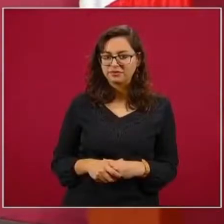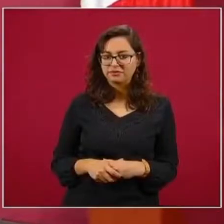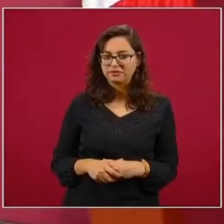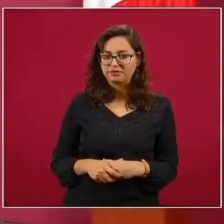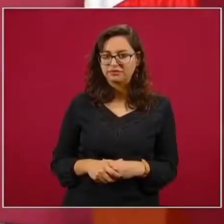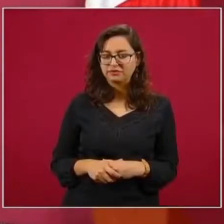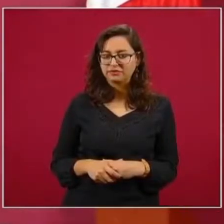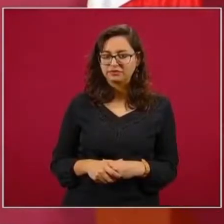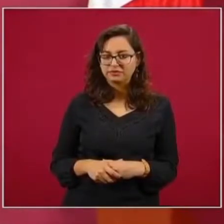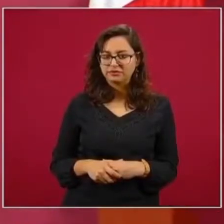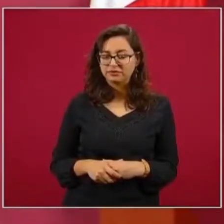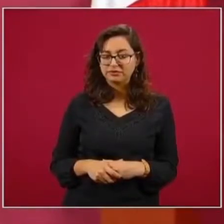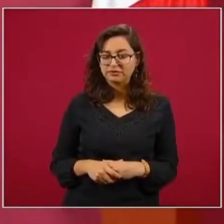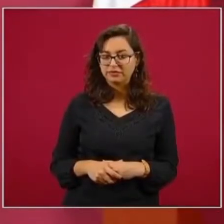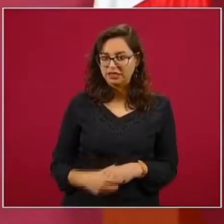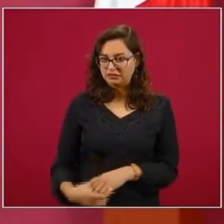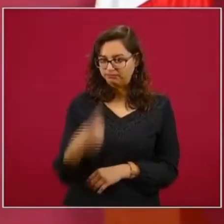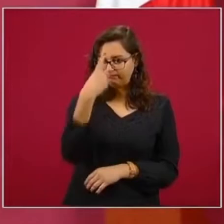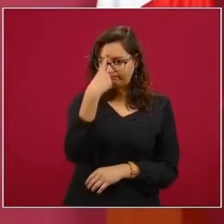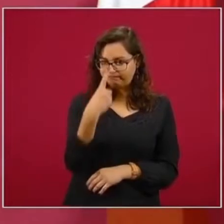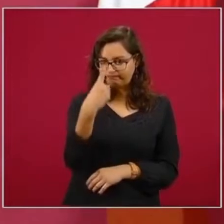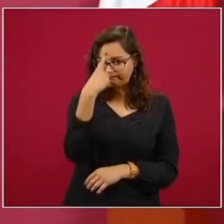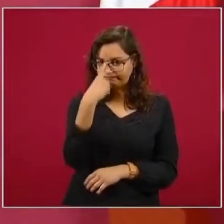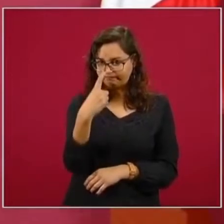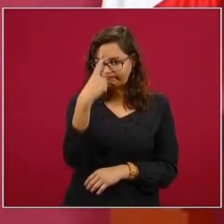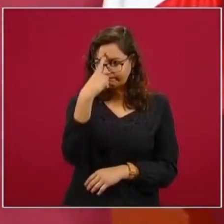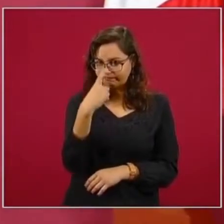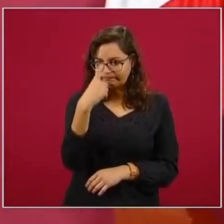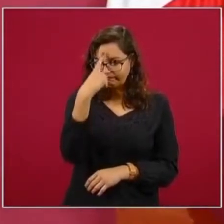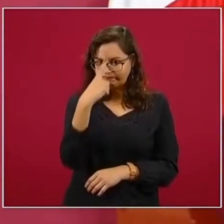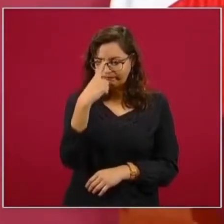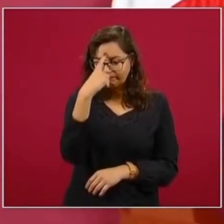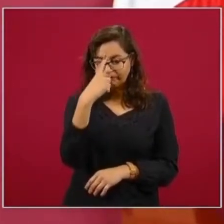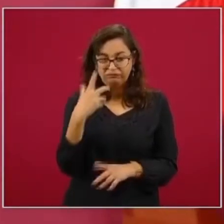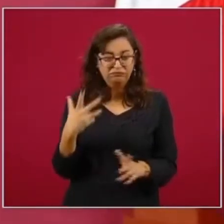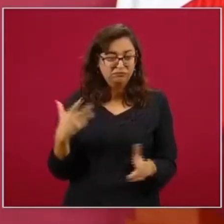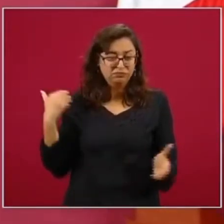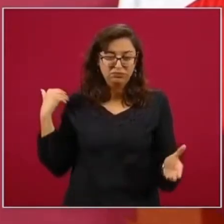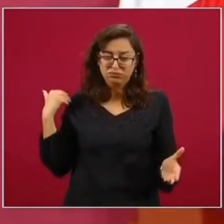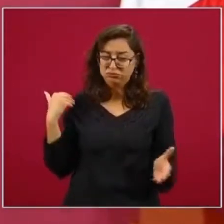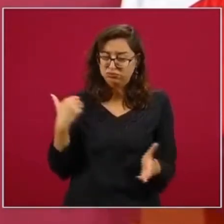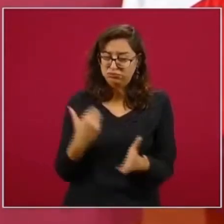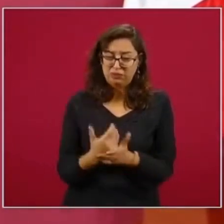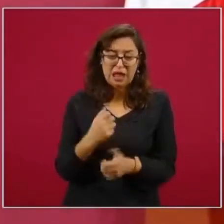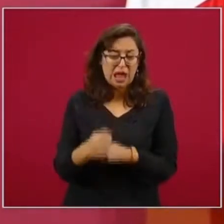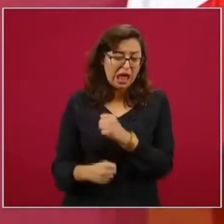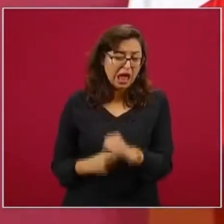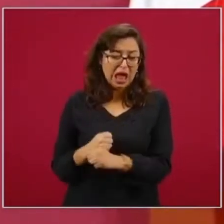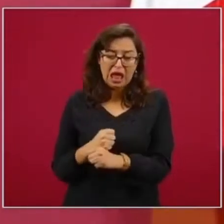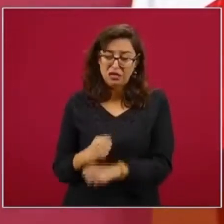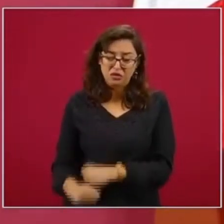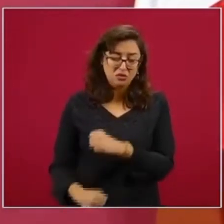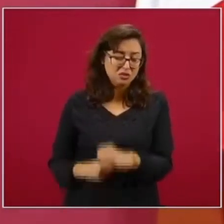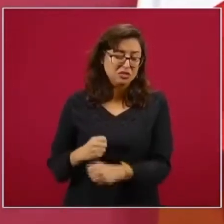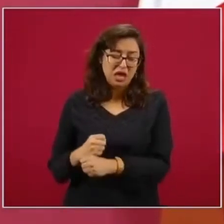por la influencia que hubo durante muchos años,